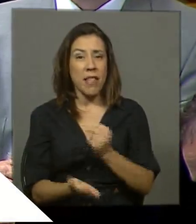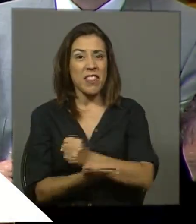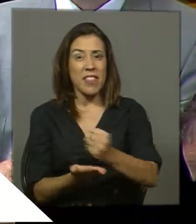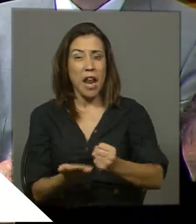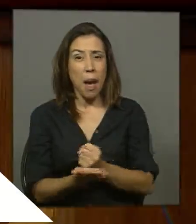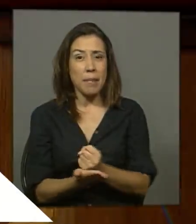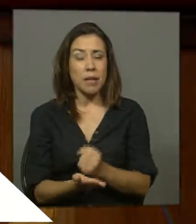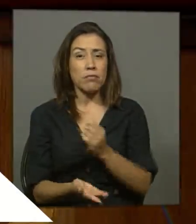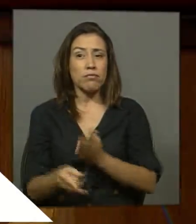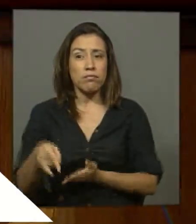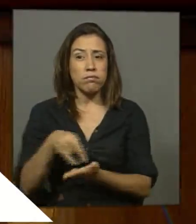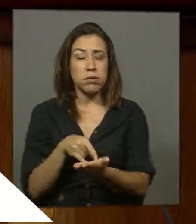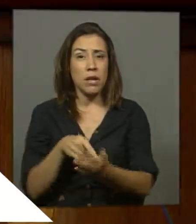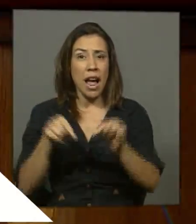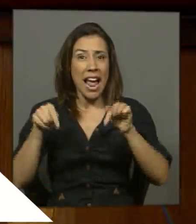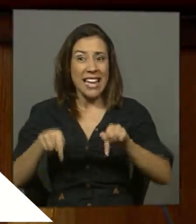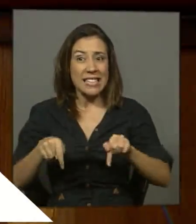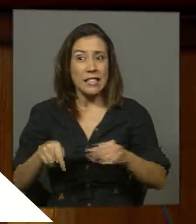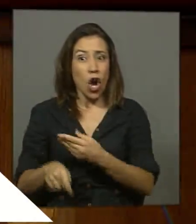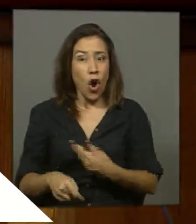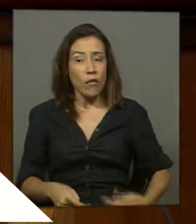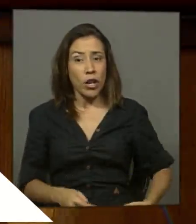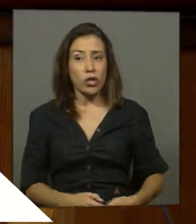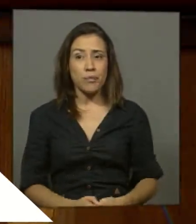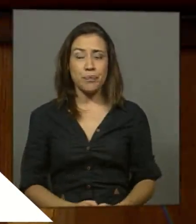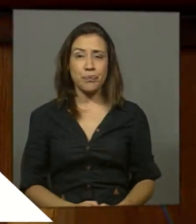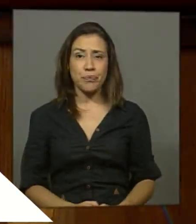y que sea despachado Durante este